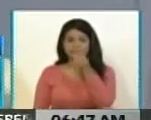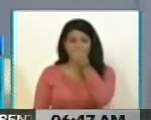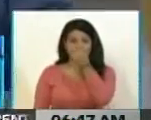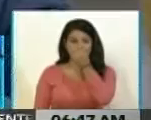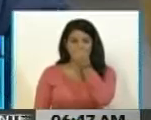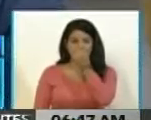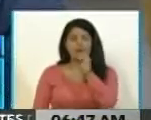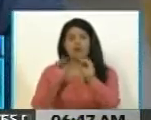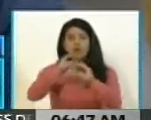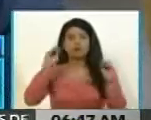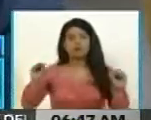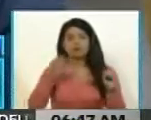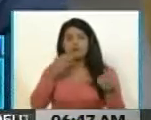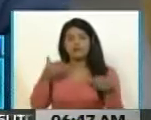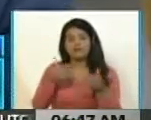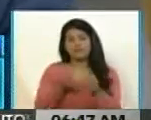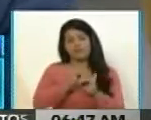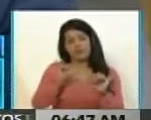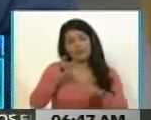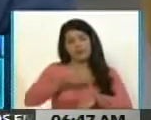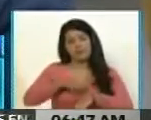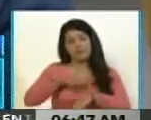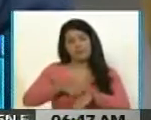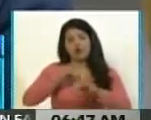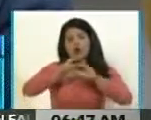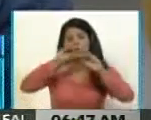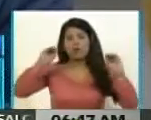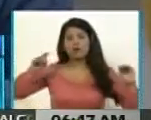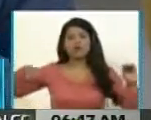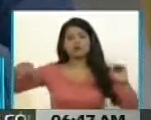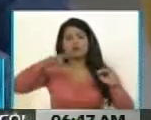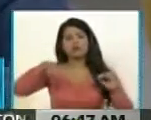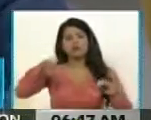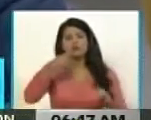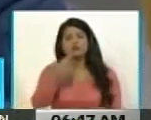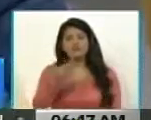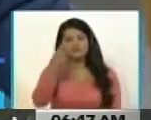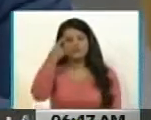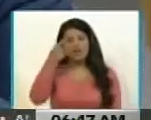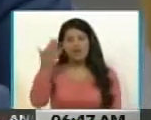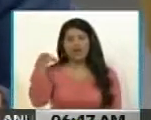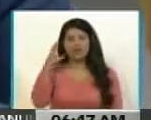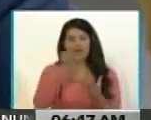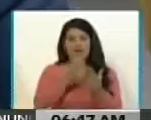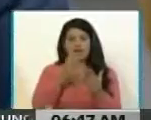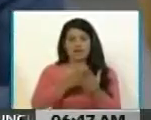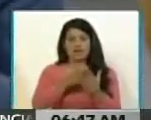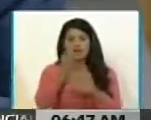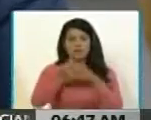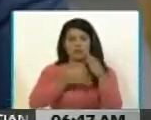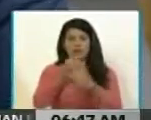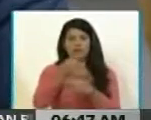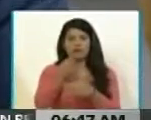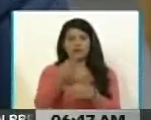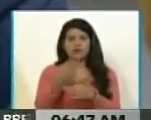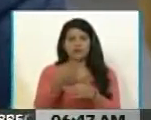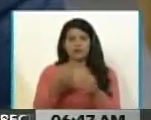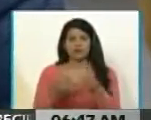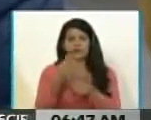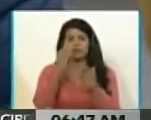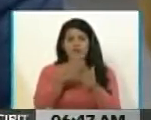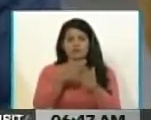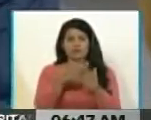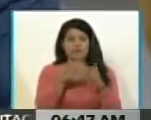convocatoria, Esther, porque ya se nos terminó el tiempo, a... Eso que decía Katia TV cuando surge Katia TV, no